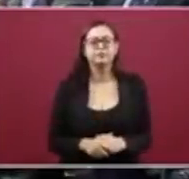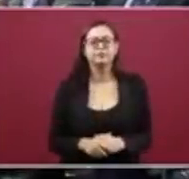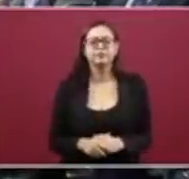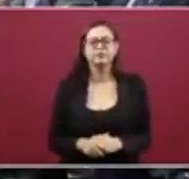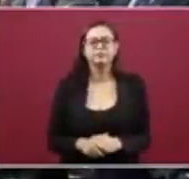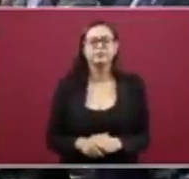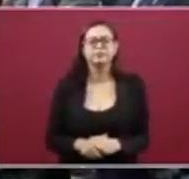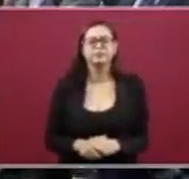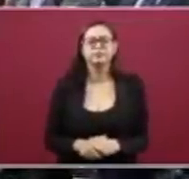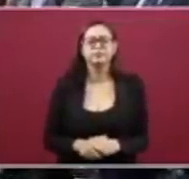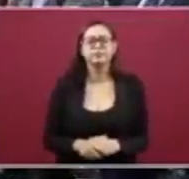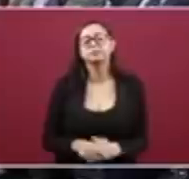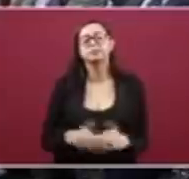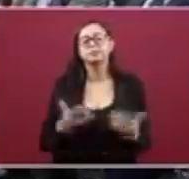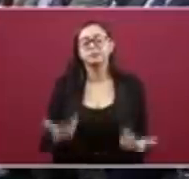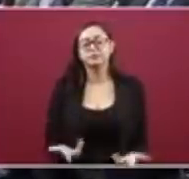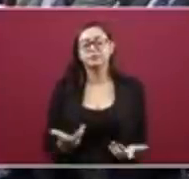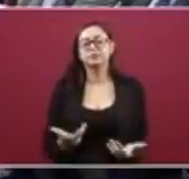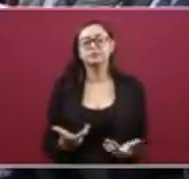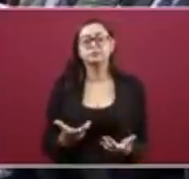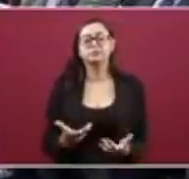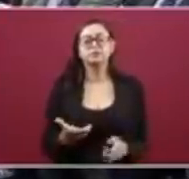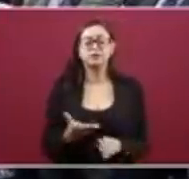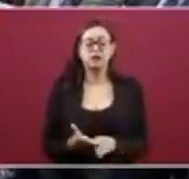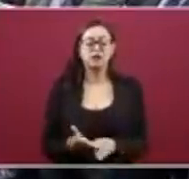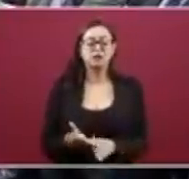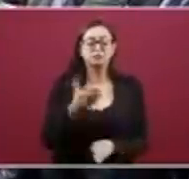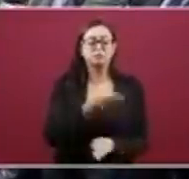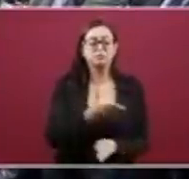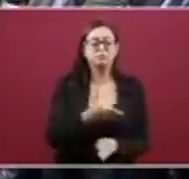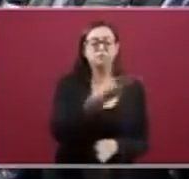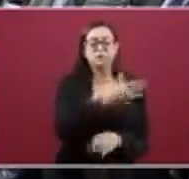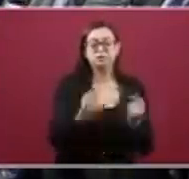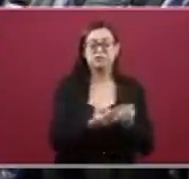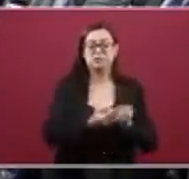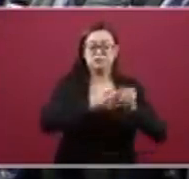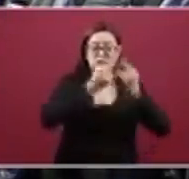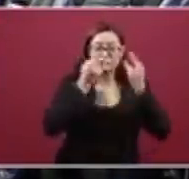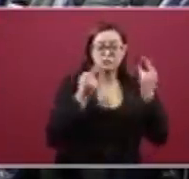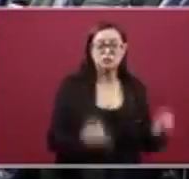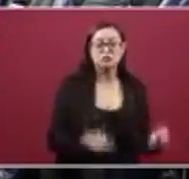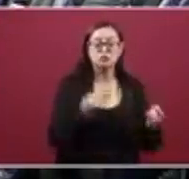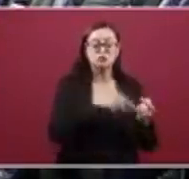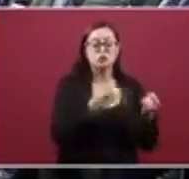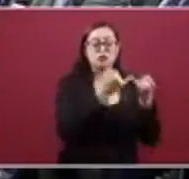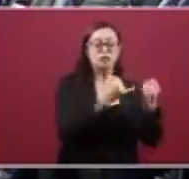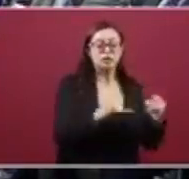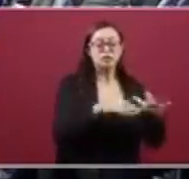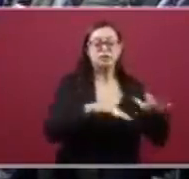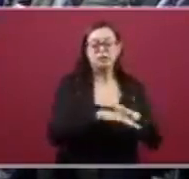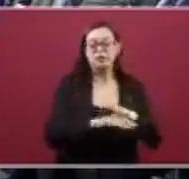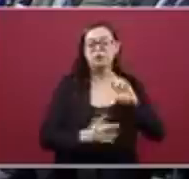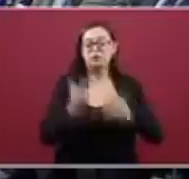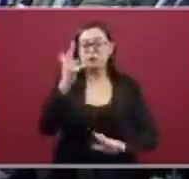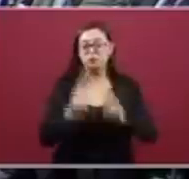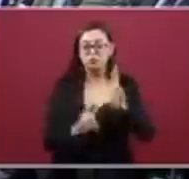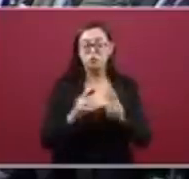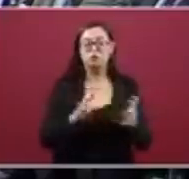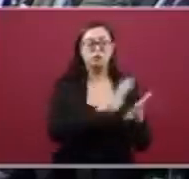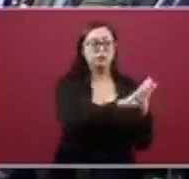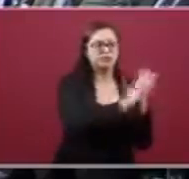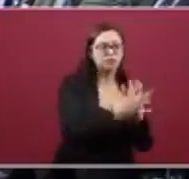con las tres anteriores transformaciones la independencia la reforma la revolución